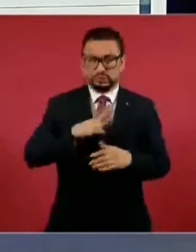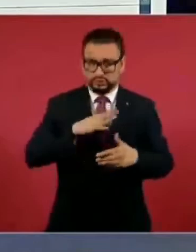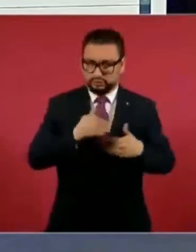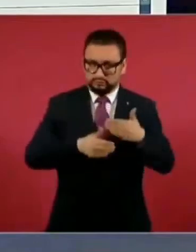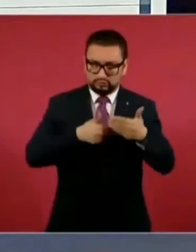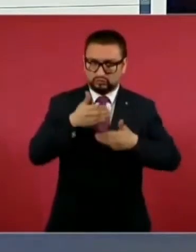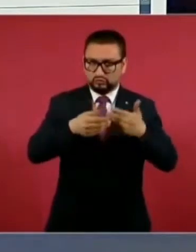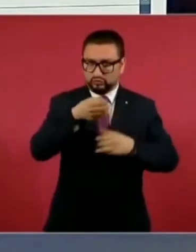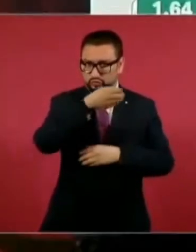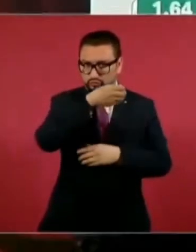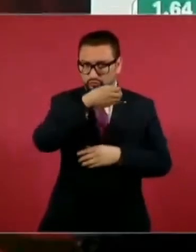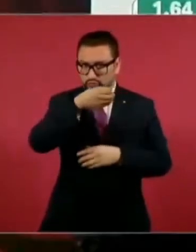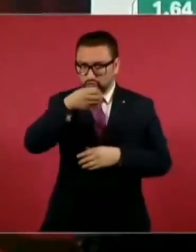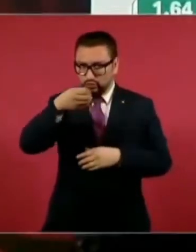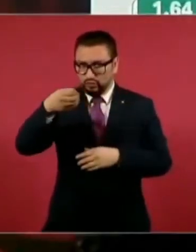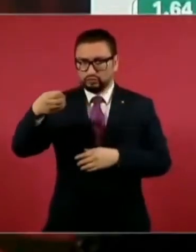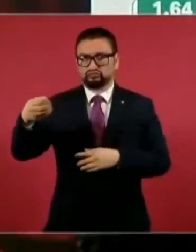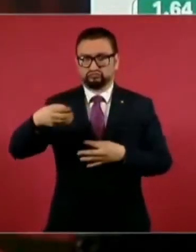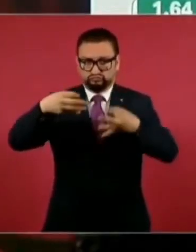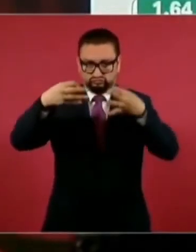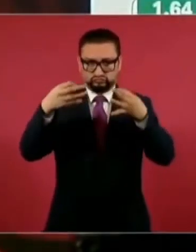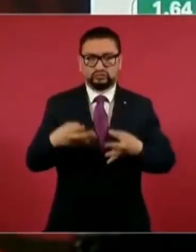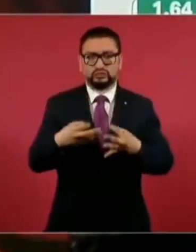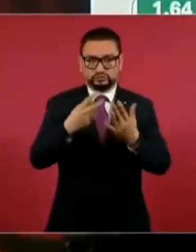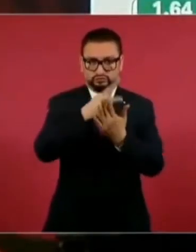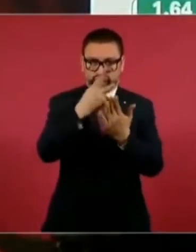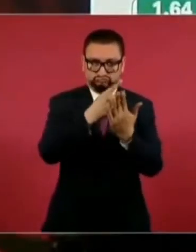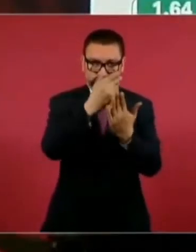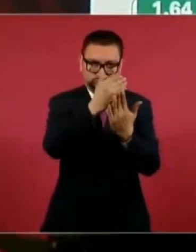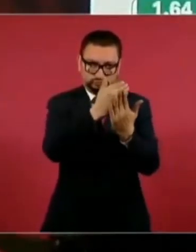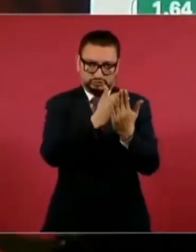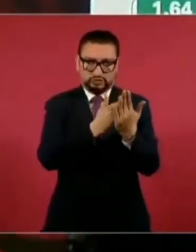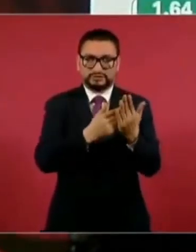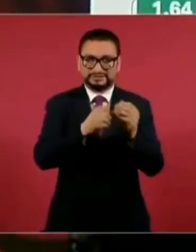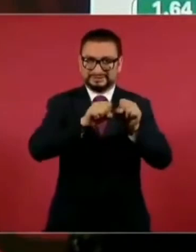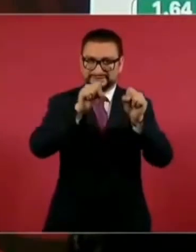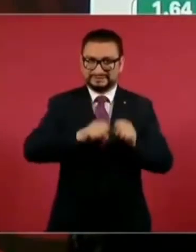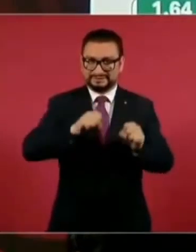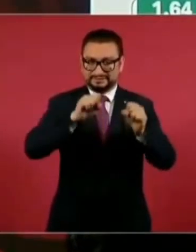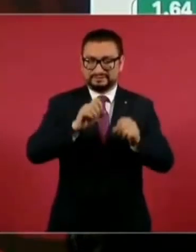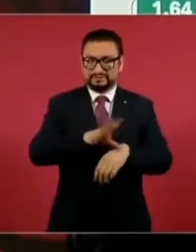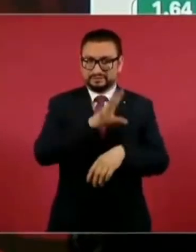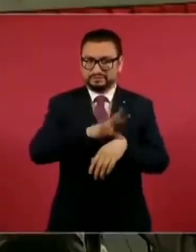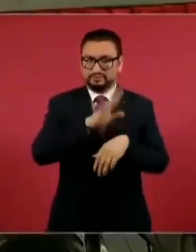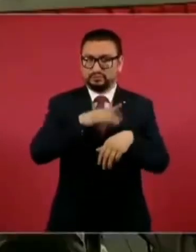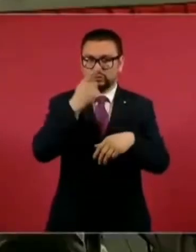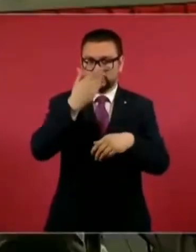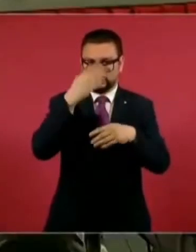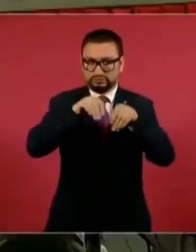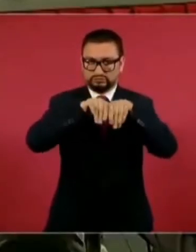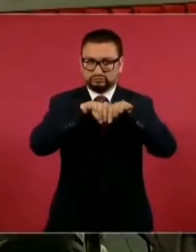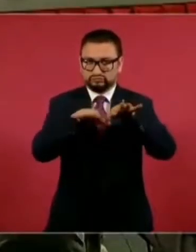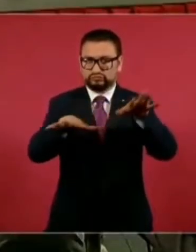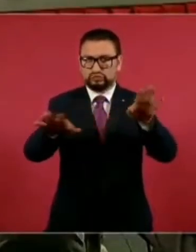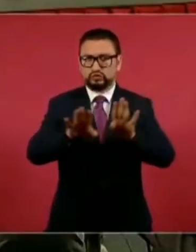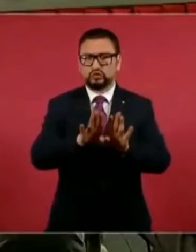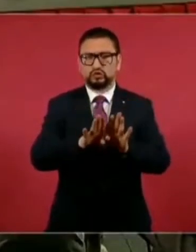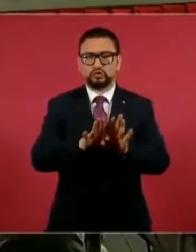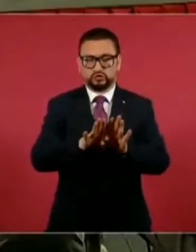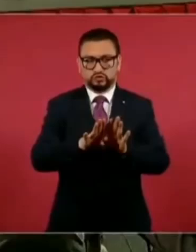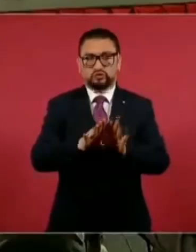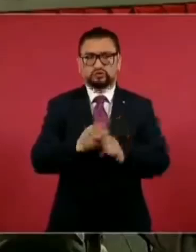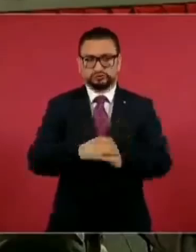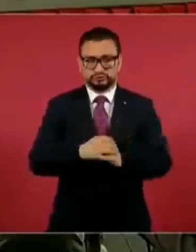proceso ordenado en ese origen de la planeación del sistema eléctrico, debido a que en distribución está el